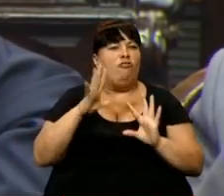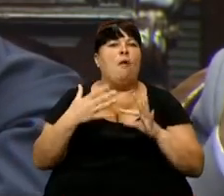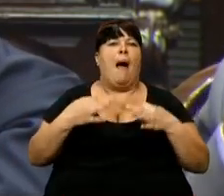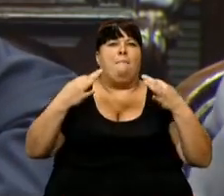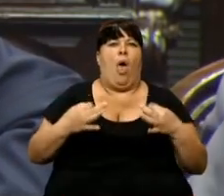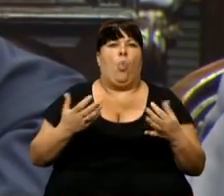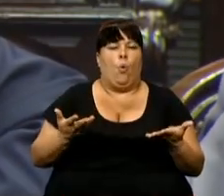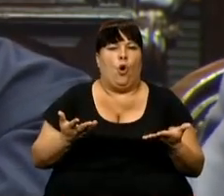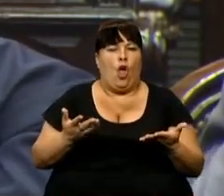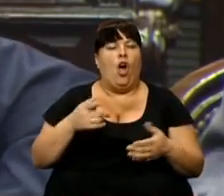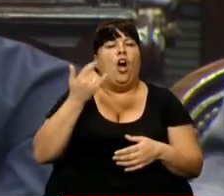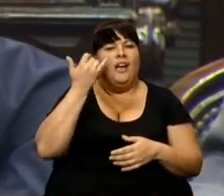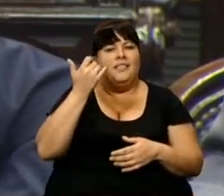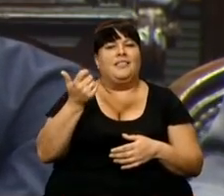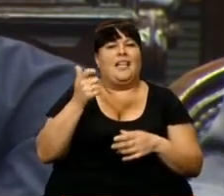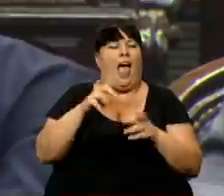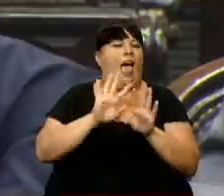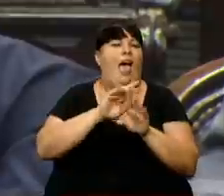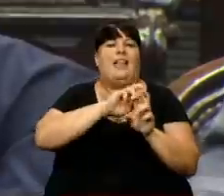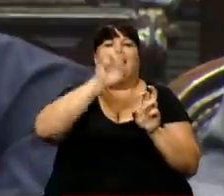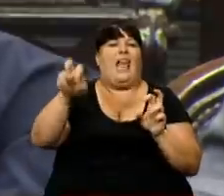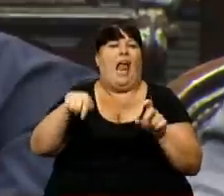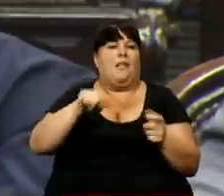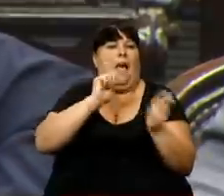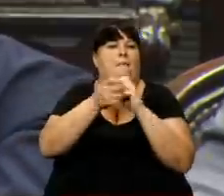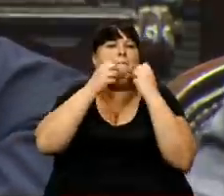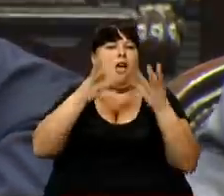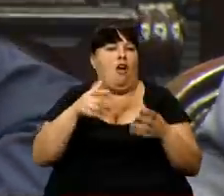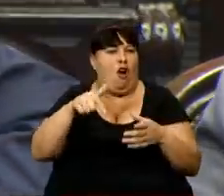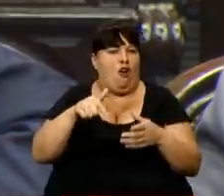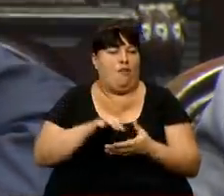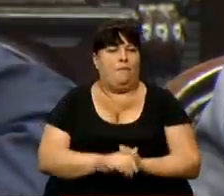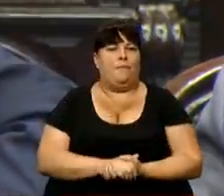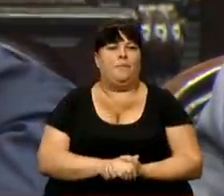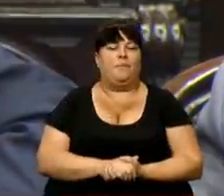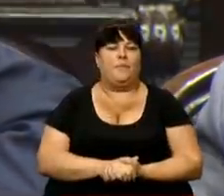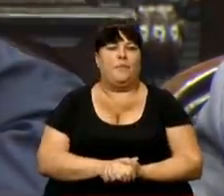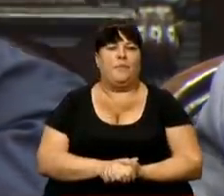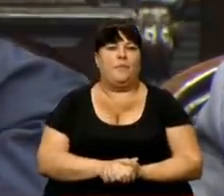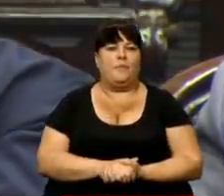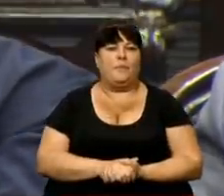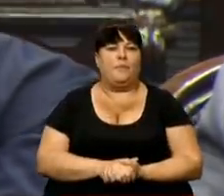madurez que se haya dado un salto en ese sentido y en esa dirección.